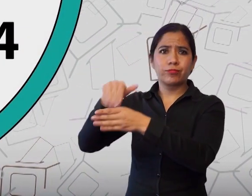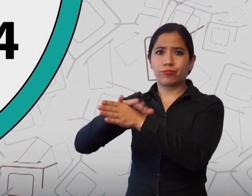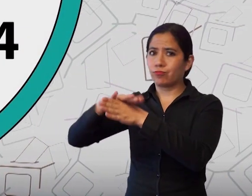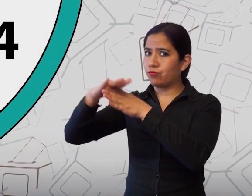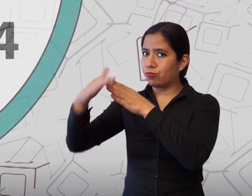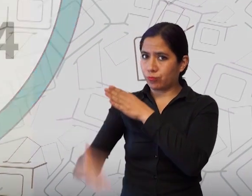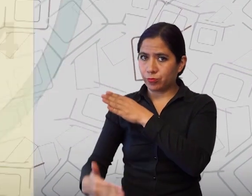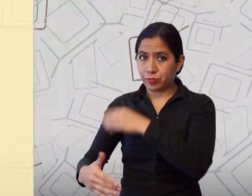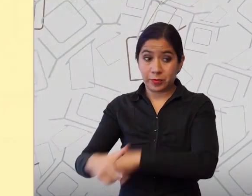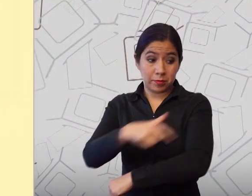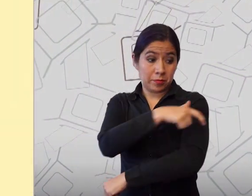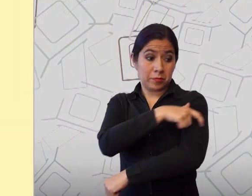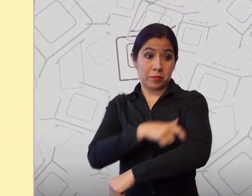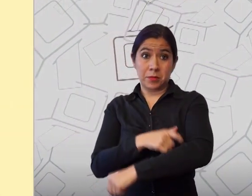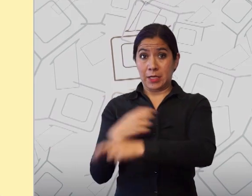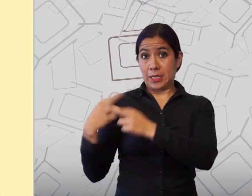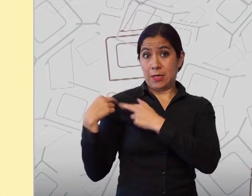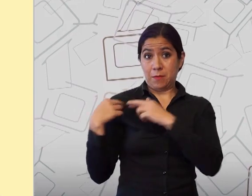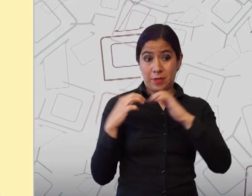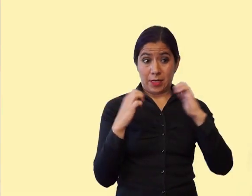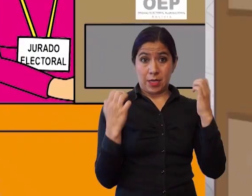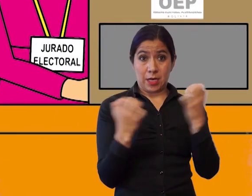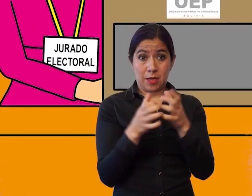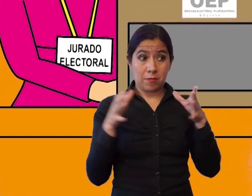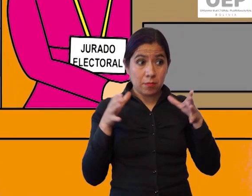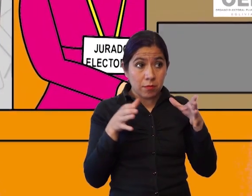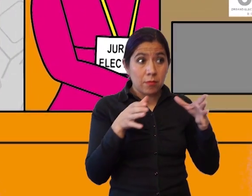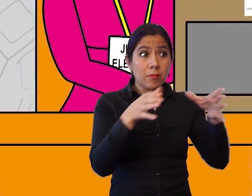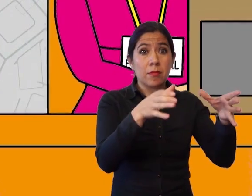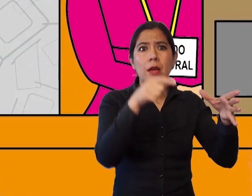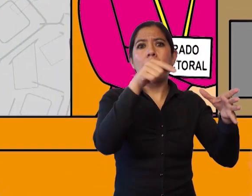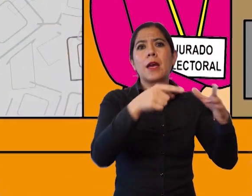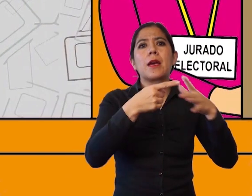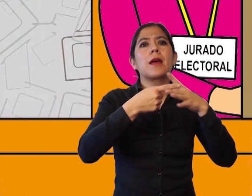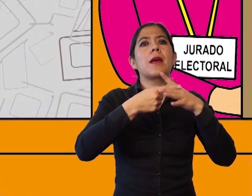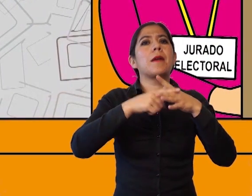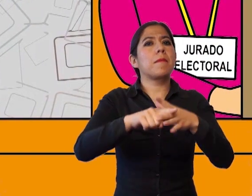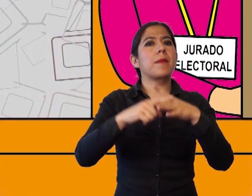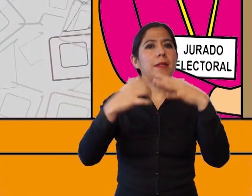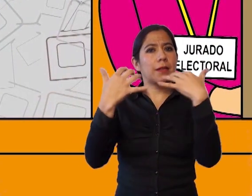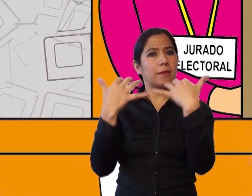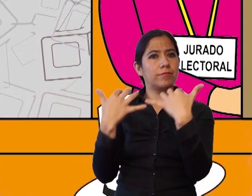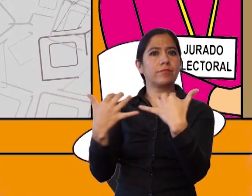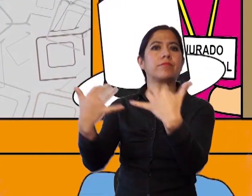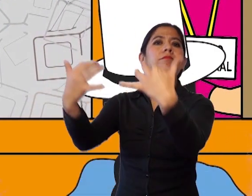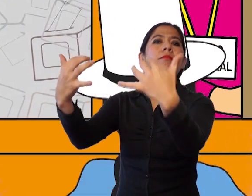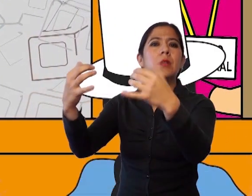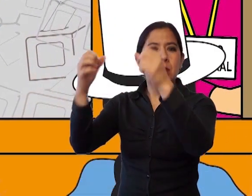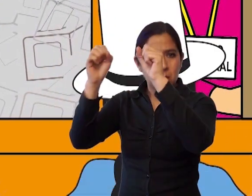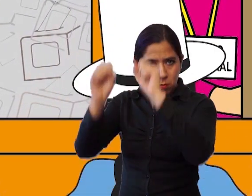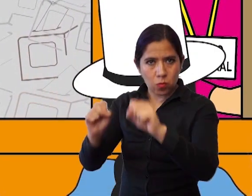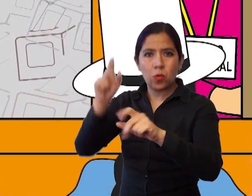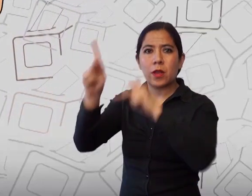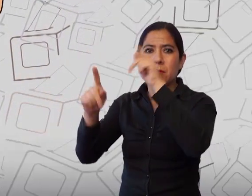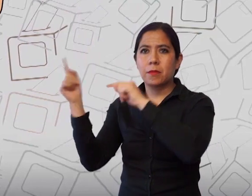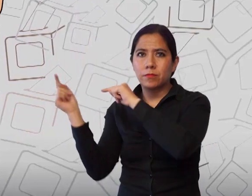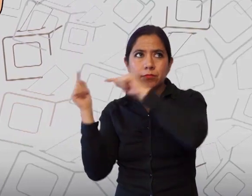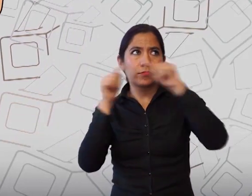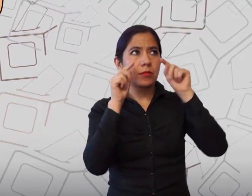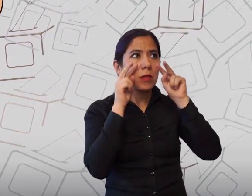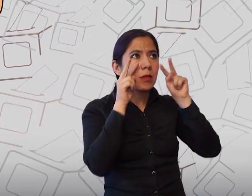electorales pasarán al recinto reservado que a partir de ese momento se convierte en un recinto público.